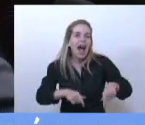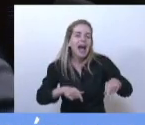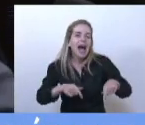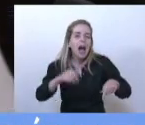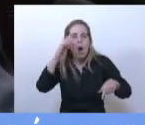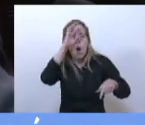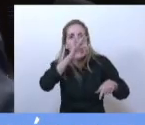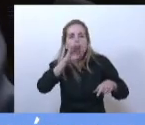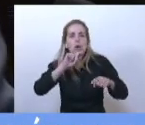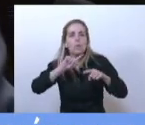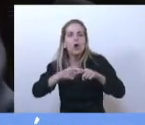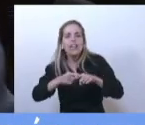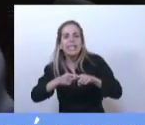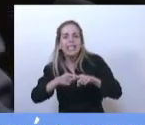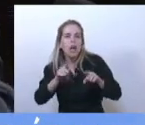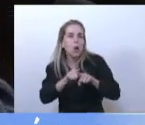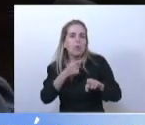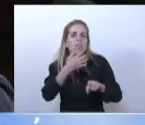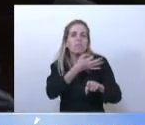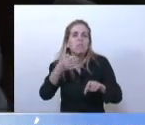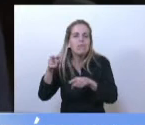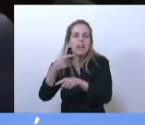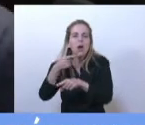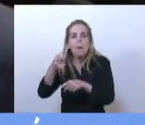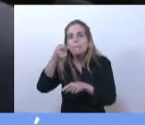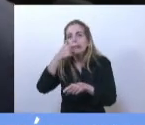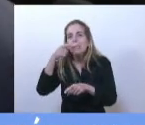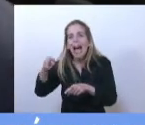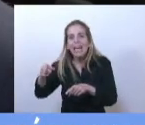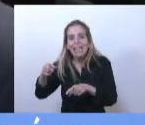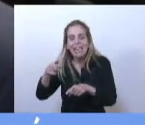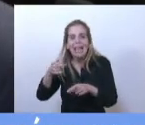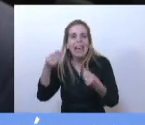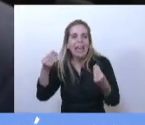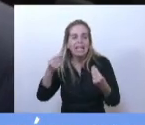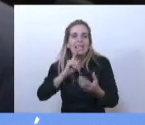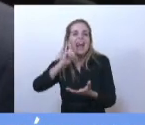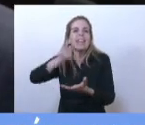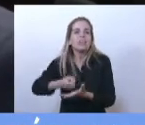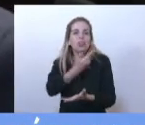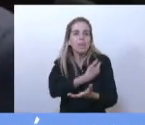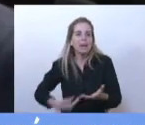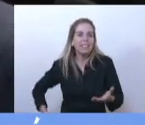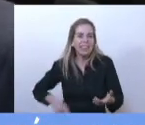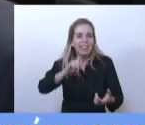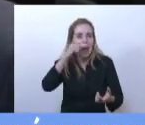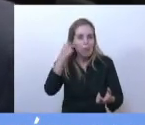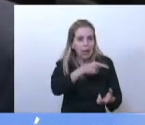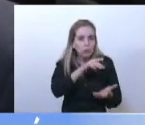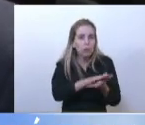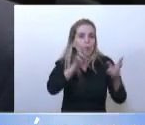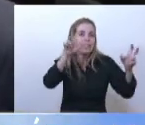como cree mauricio macri en las decisiones que toman el presidente en el marco de la pandemia